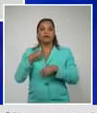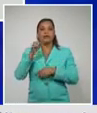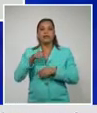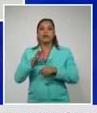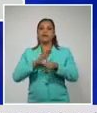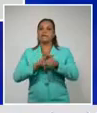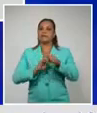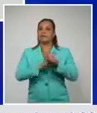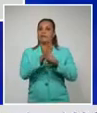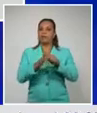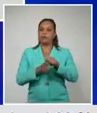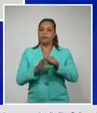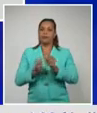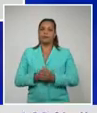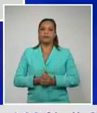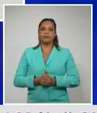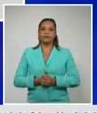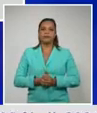enfermedad.